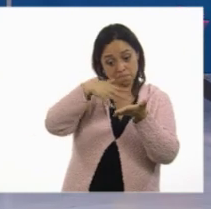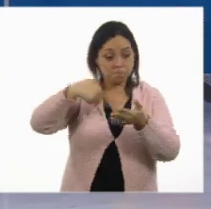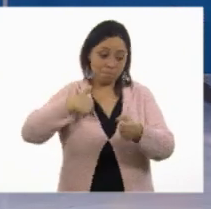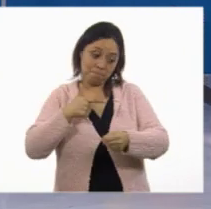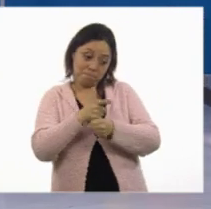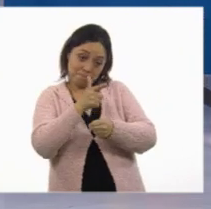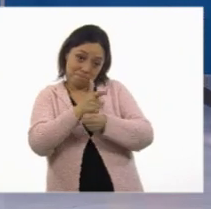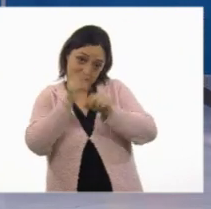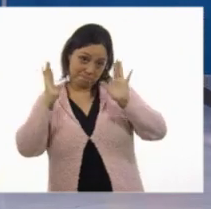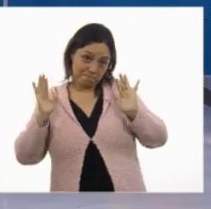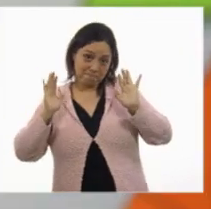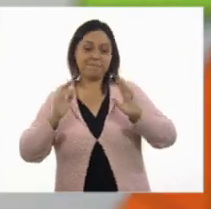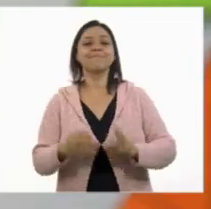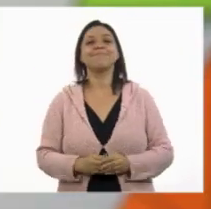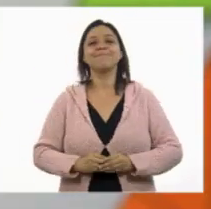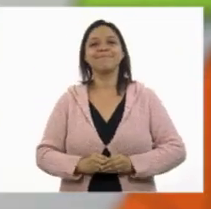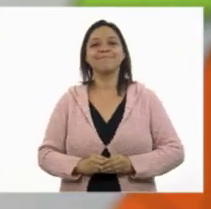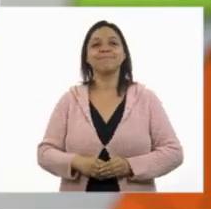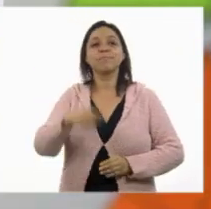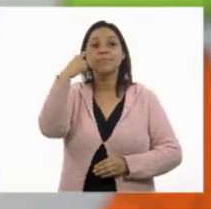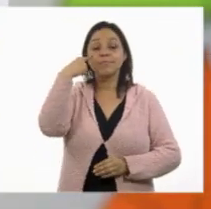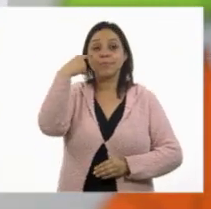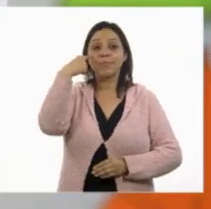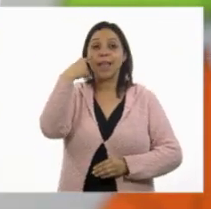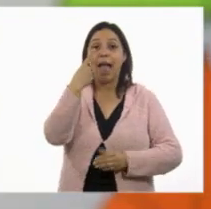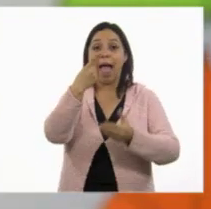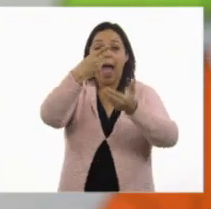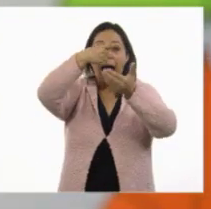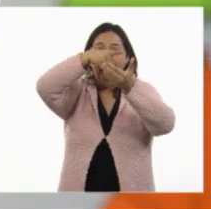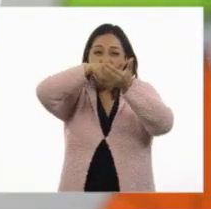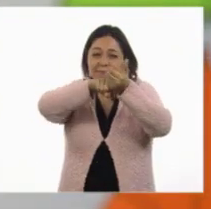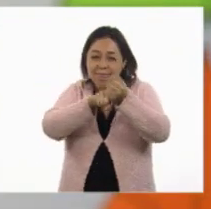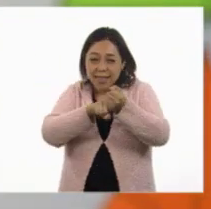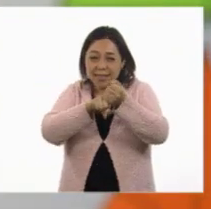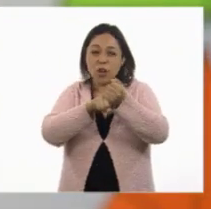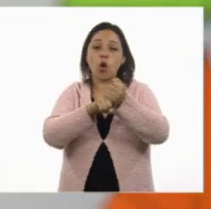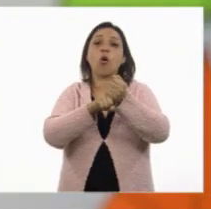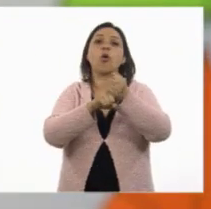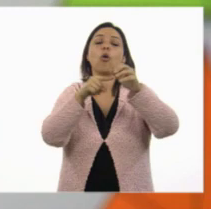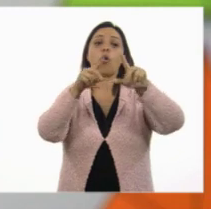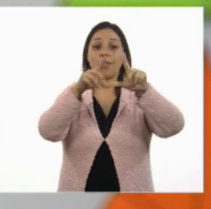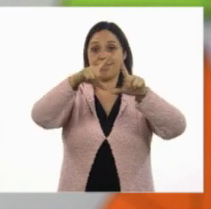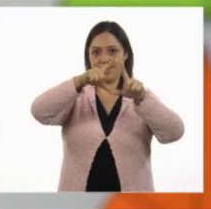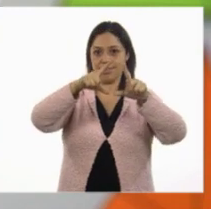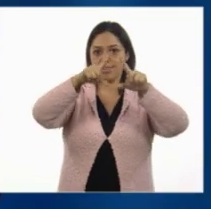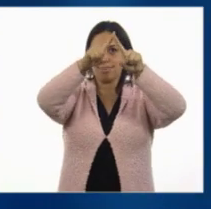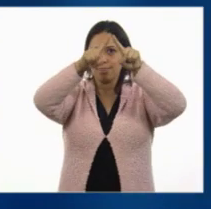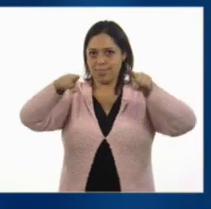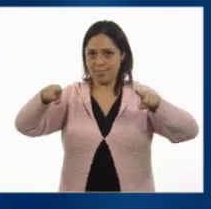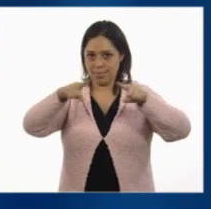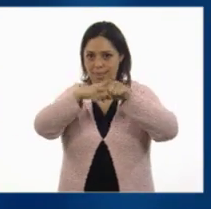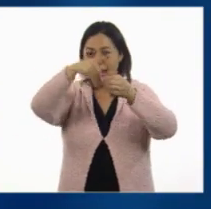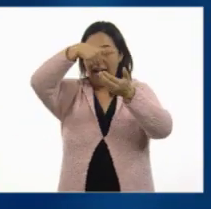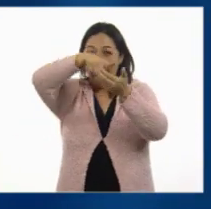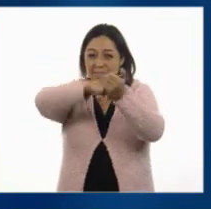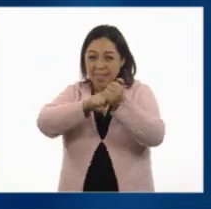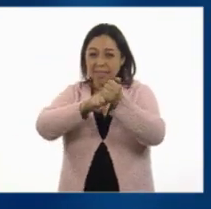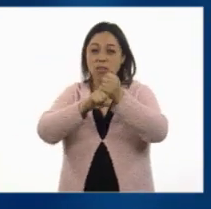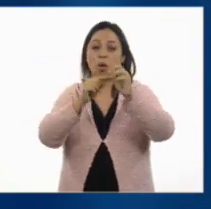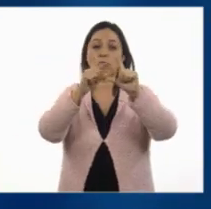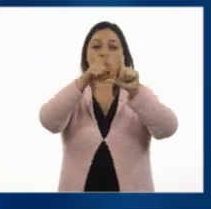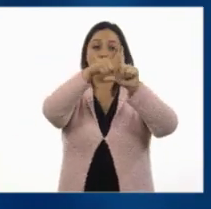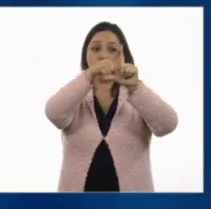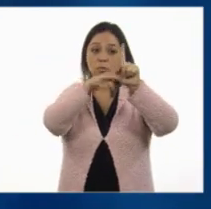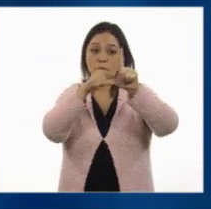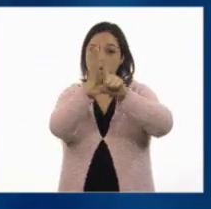Aníbal, ¿eh? No nomás yo. Bien. Triángulo con un ángulo de más de 90 grados. ¿Cuál sería entonces? Si tienen